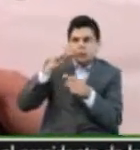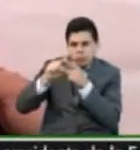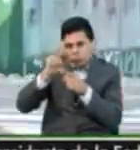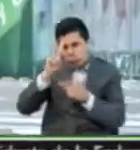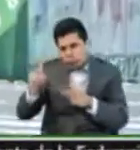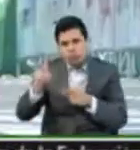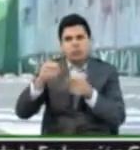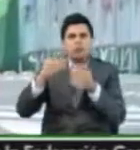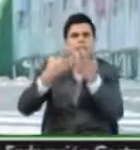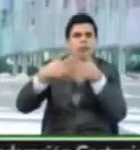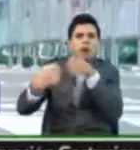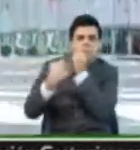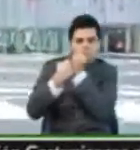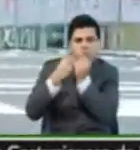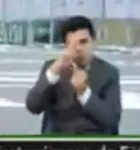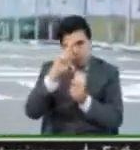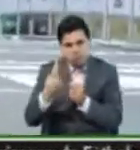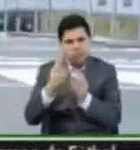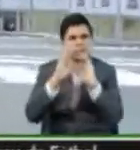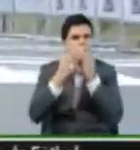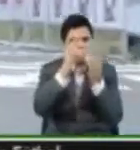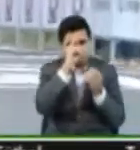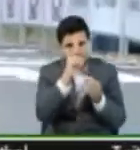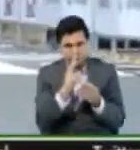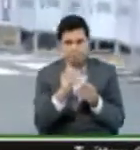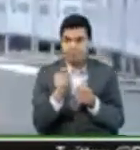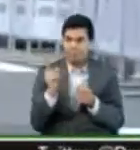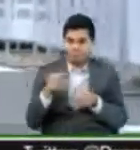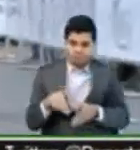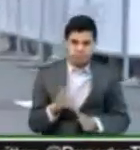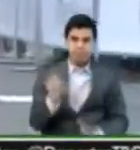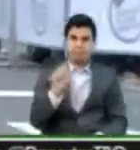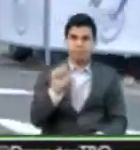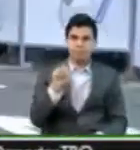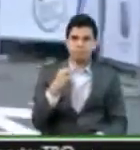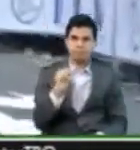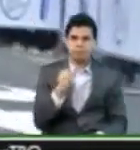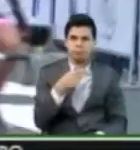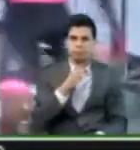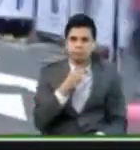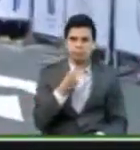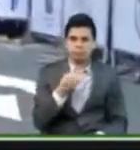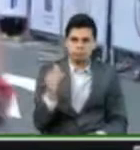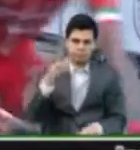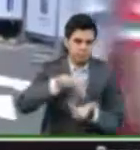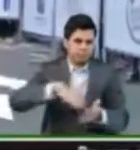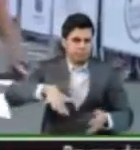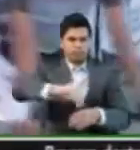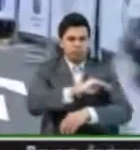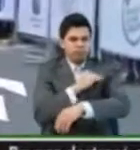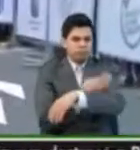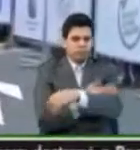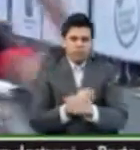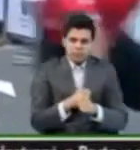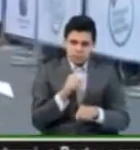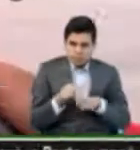los patrocinadores. Paredes, oriundo de Santa Elena en el oriente antioqueño, aprovechó el paraje de su región y llegó fuerte en el ascenso